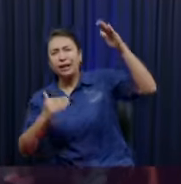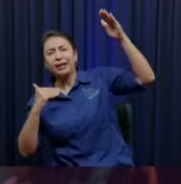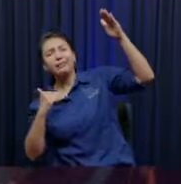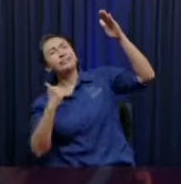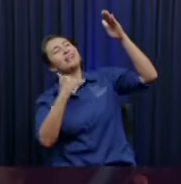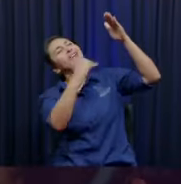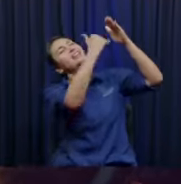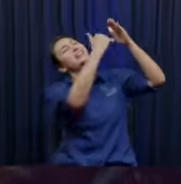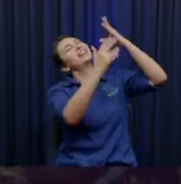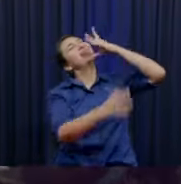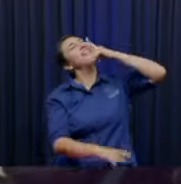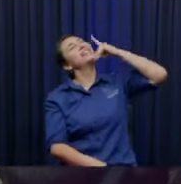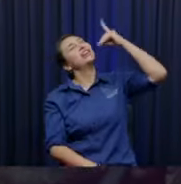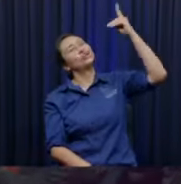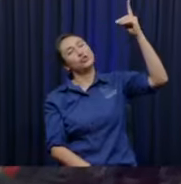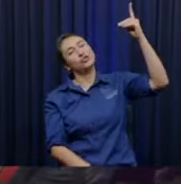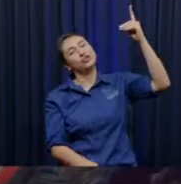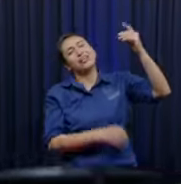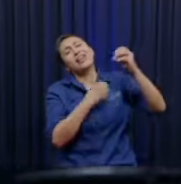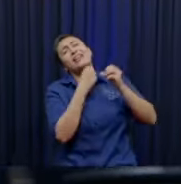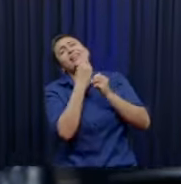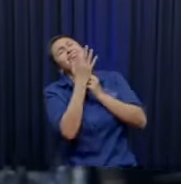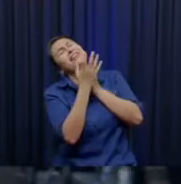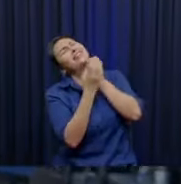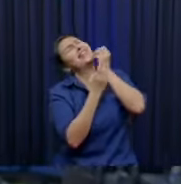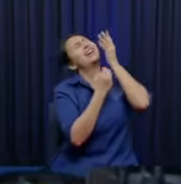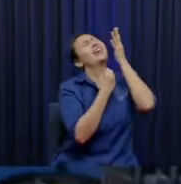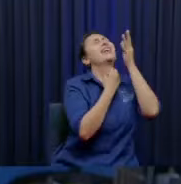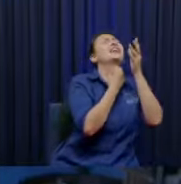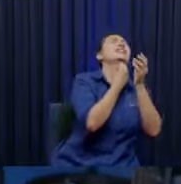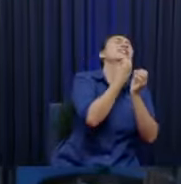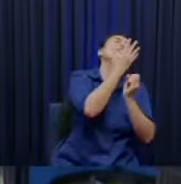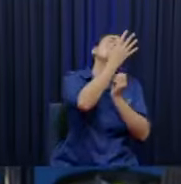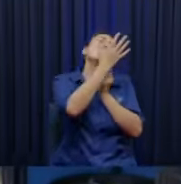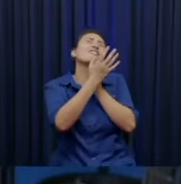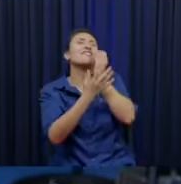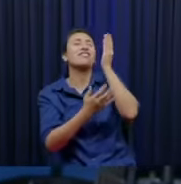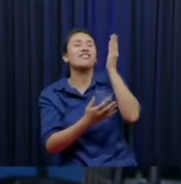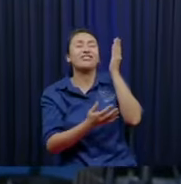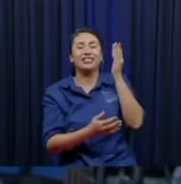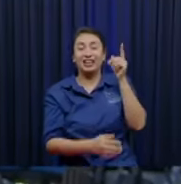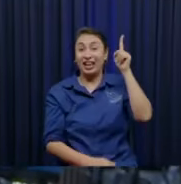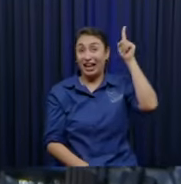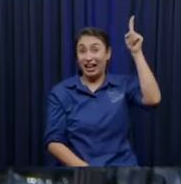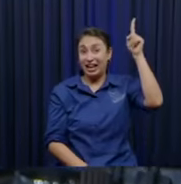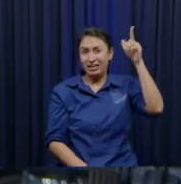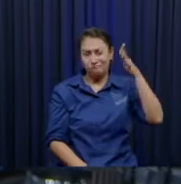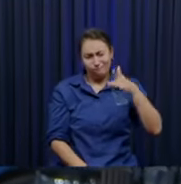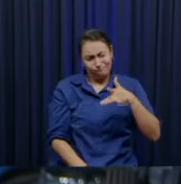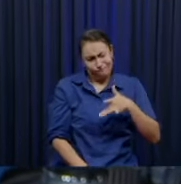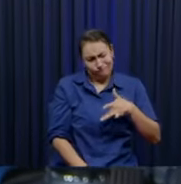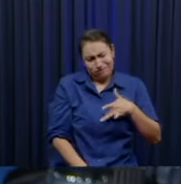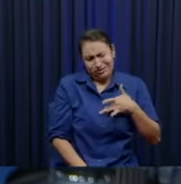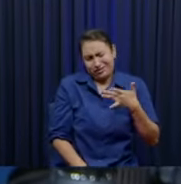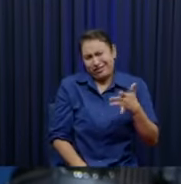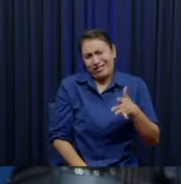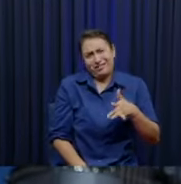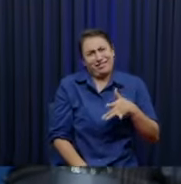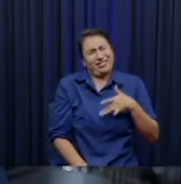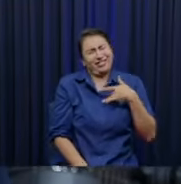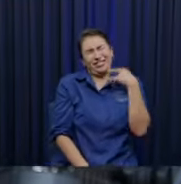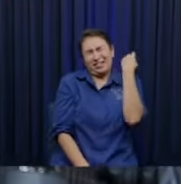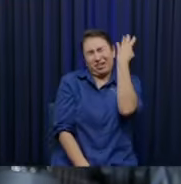Miren. Hay algunos que tienen más facilidad, hombre, que otros que tenemos, que nosotros. Una